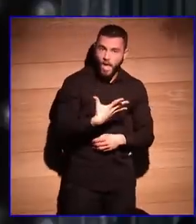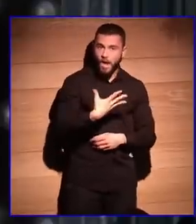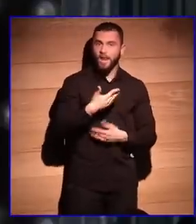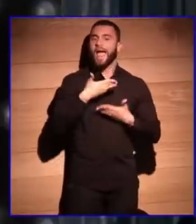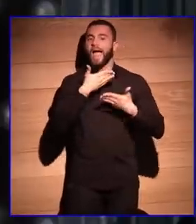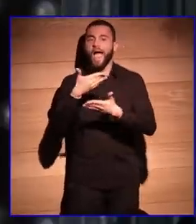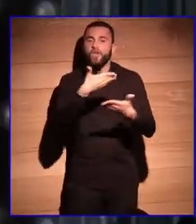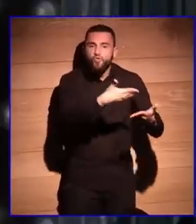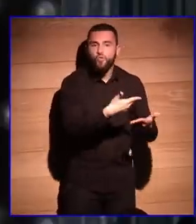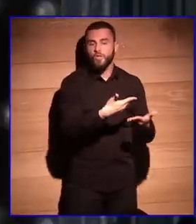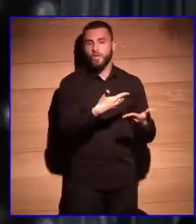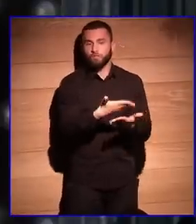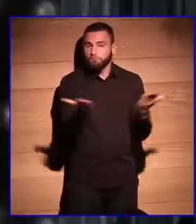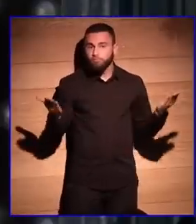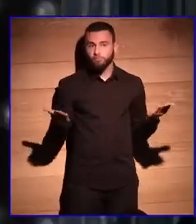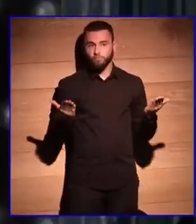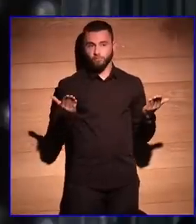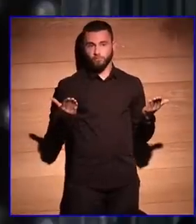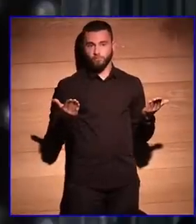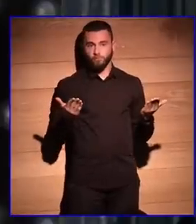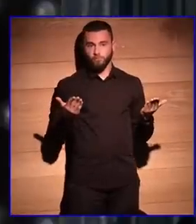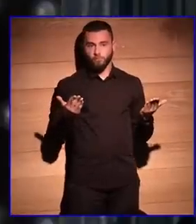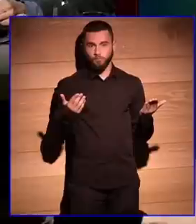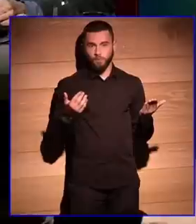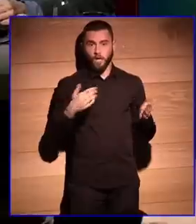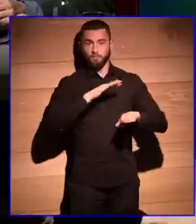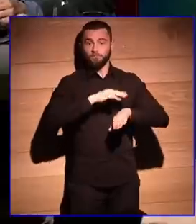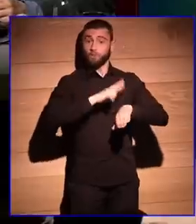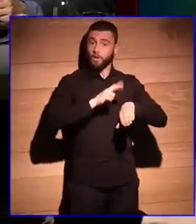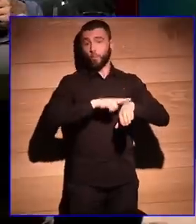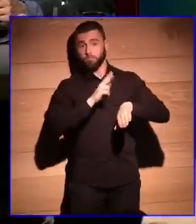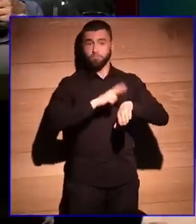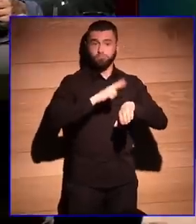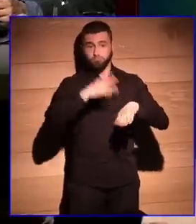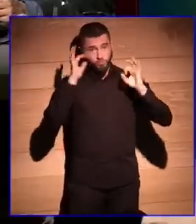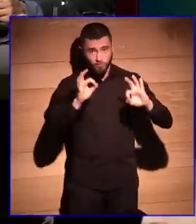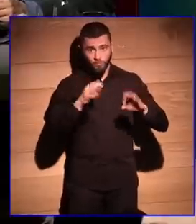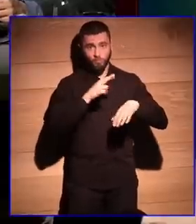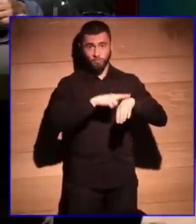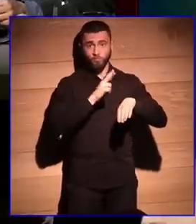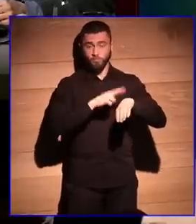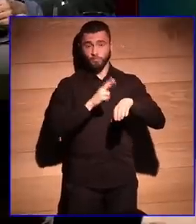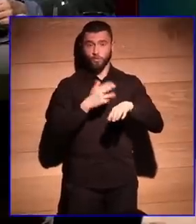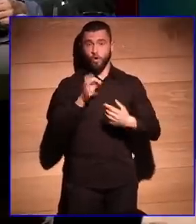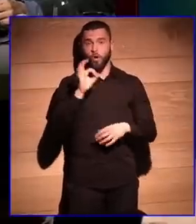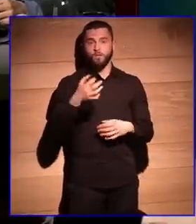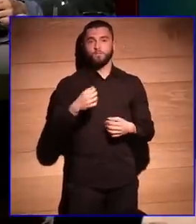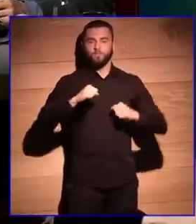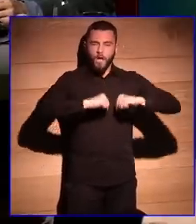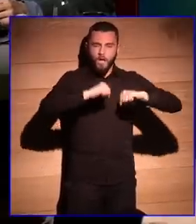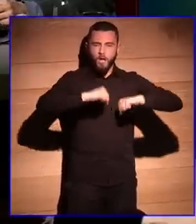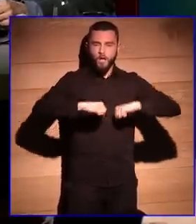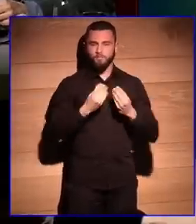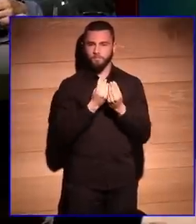Estoy siendo muy... muy simplista. Pero que tenga sentido el ritmo. Que ayude a una anciana a cruzar la calle, por ejemplo, en un momento dado.